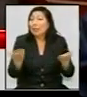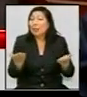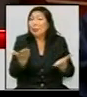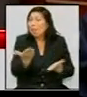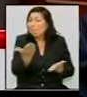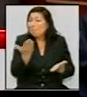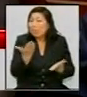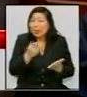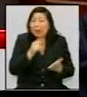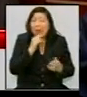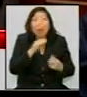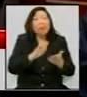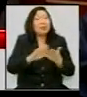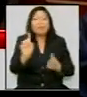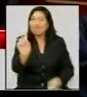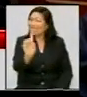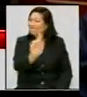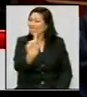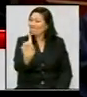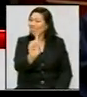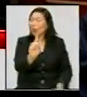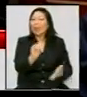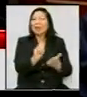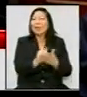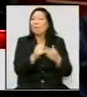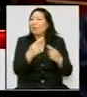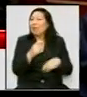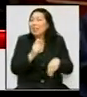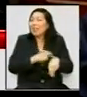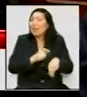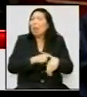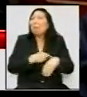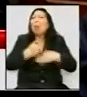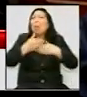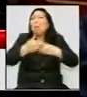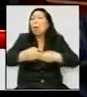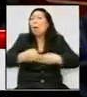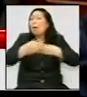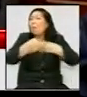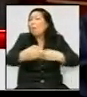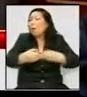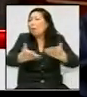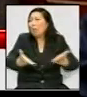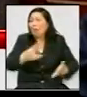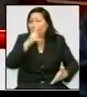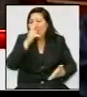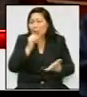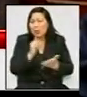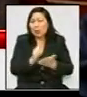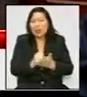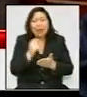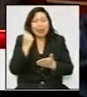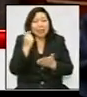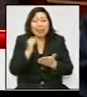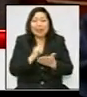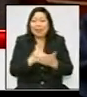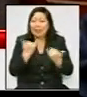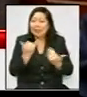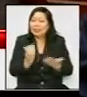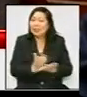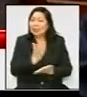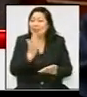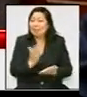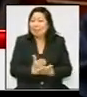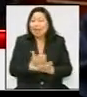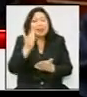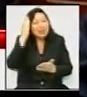piden que retire la palabra. No, lo que quieren es perder tiempo, presidente. Y el pueblo peruano entiende de esa situación